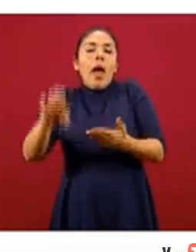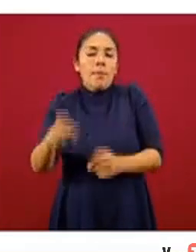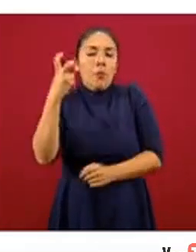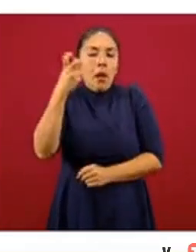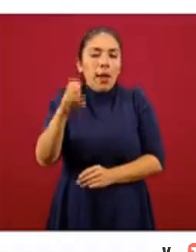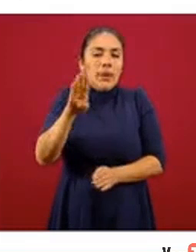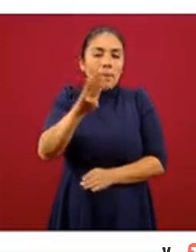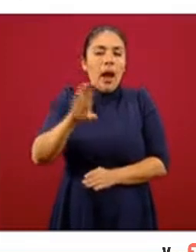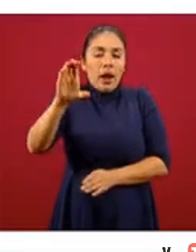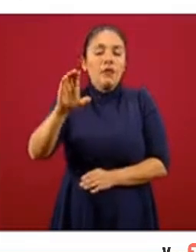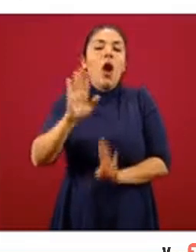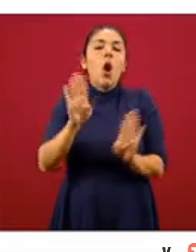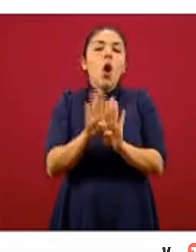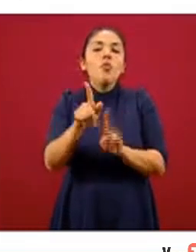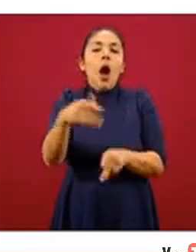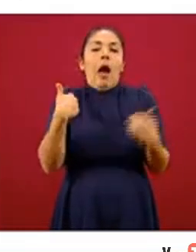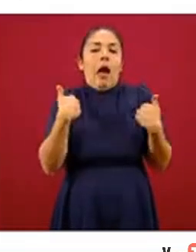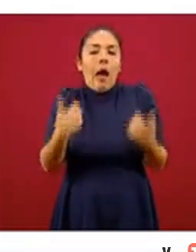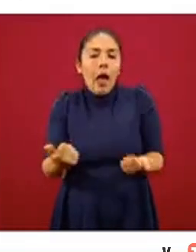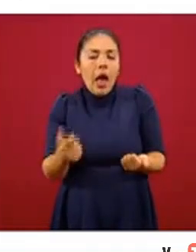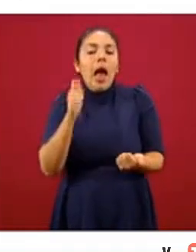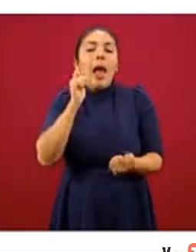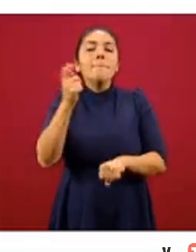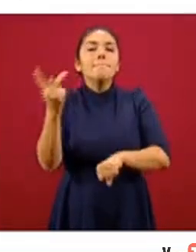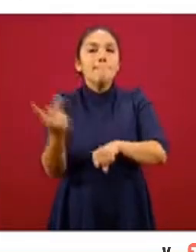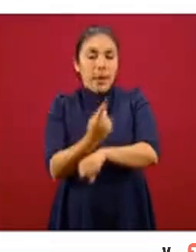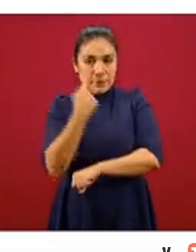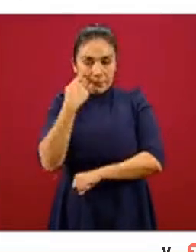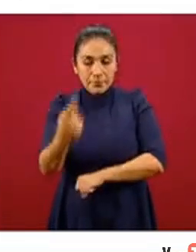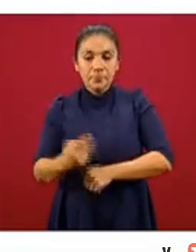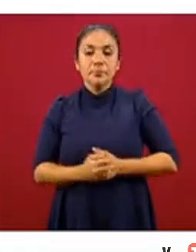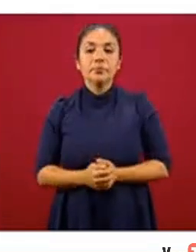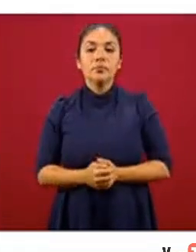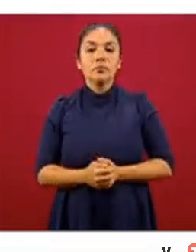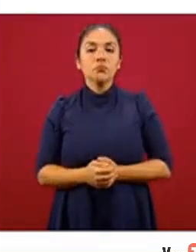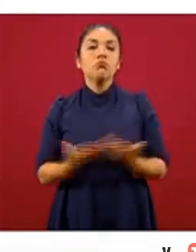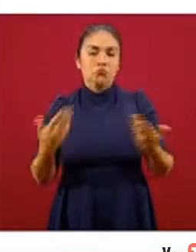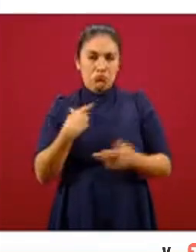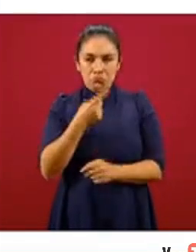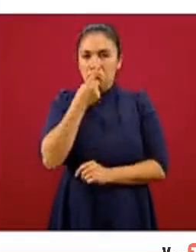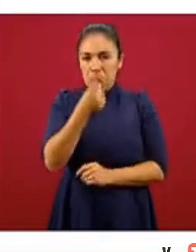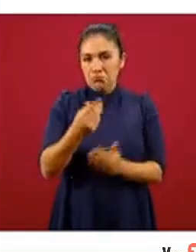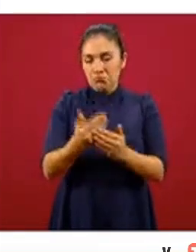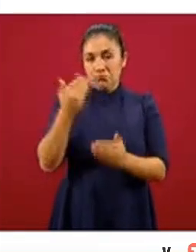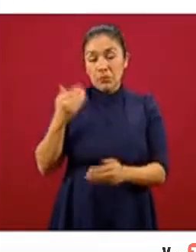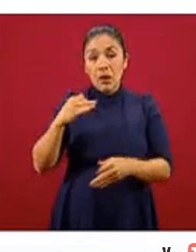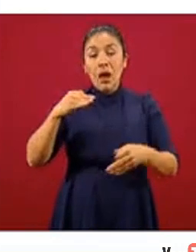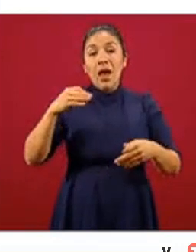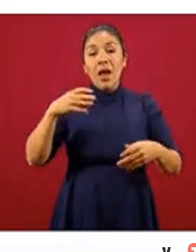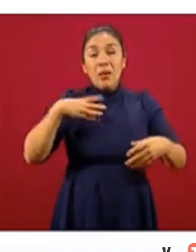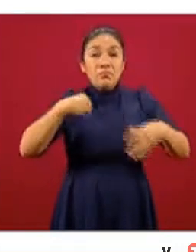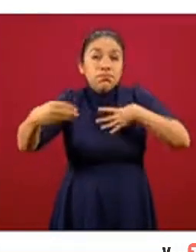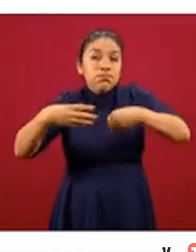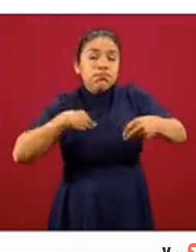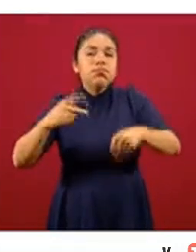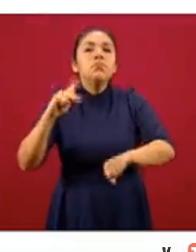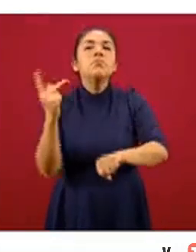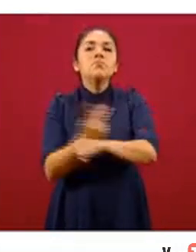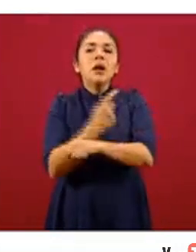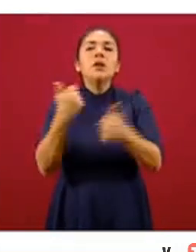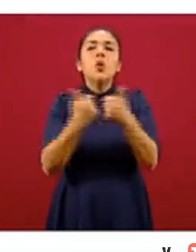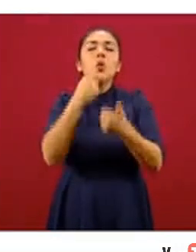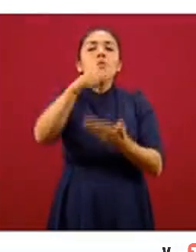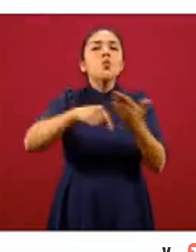para destacar lo siguiente. Como hemos dicho, la epidemia ocurre en parches, ocurre en